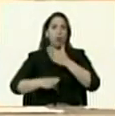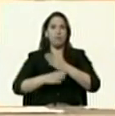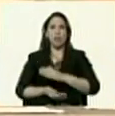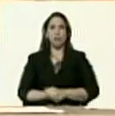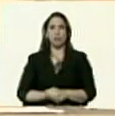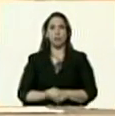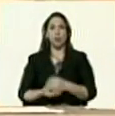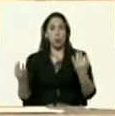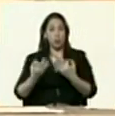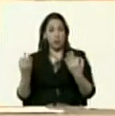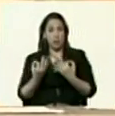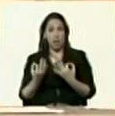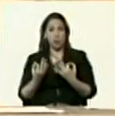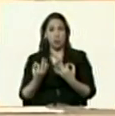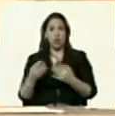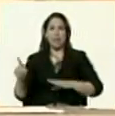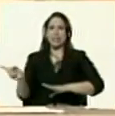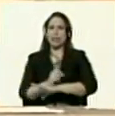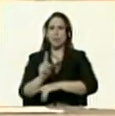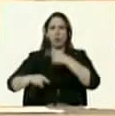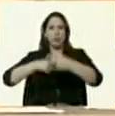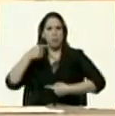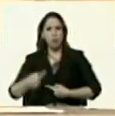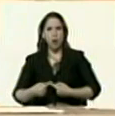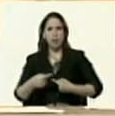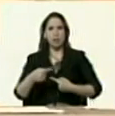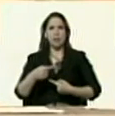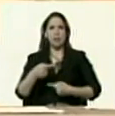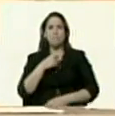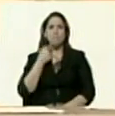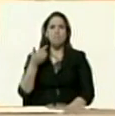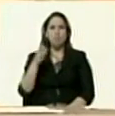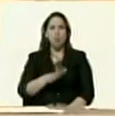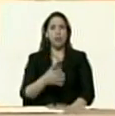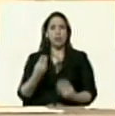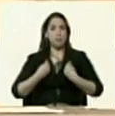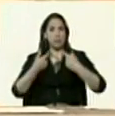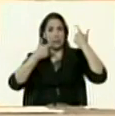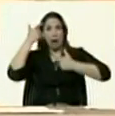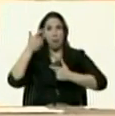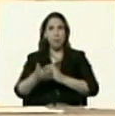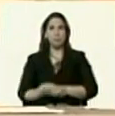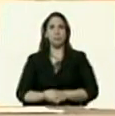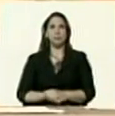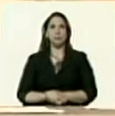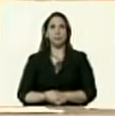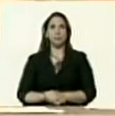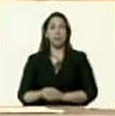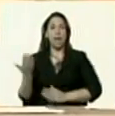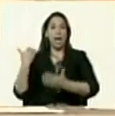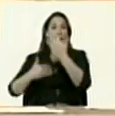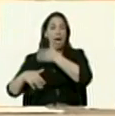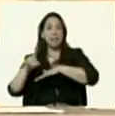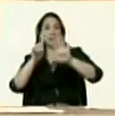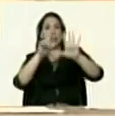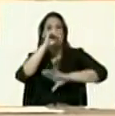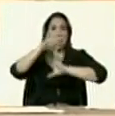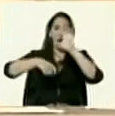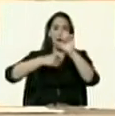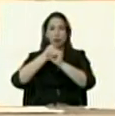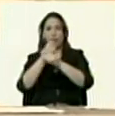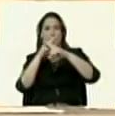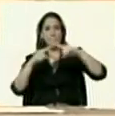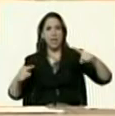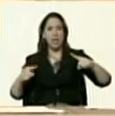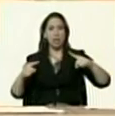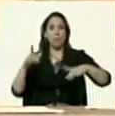Lo cierto es que inmediatamente después de que parte de esta vida el comandante Chávez, hace 6 años y medio,